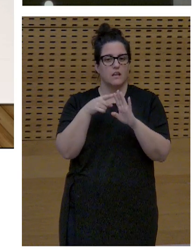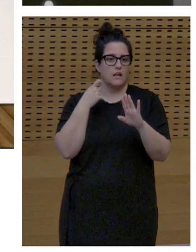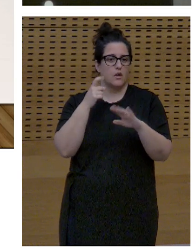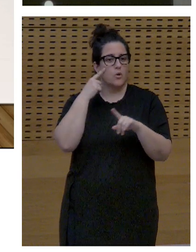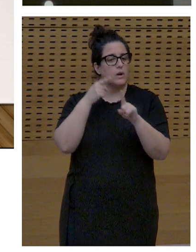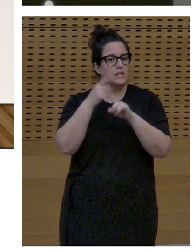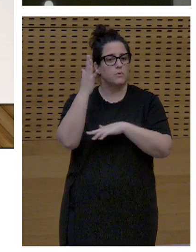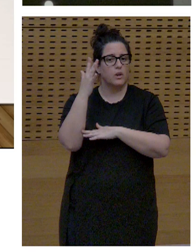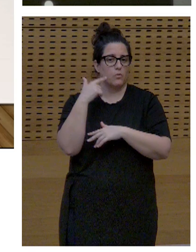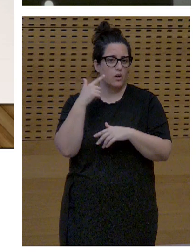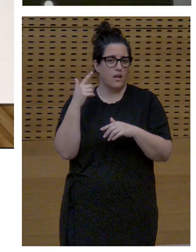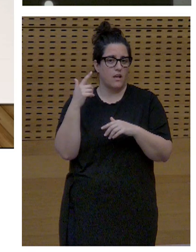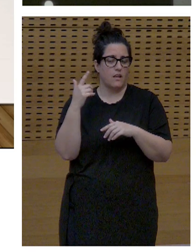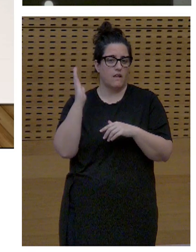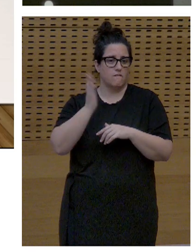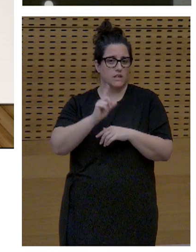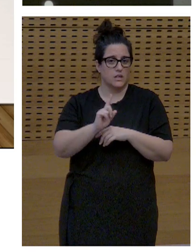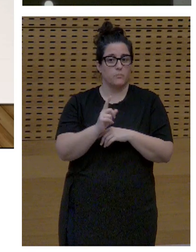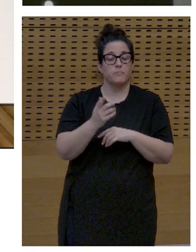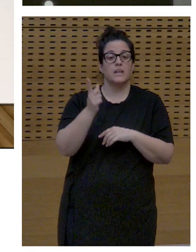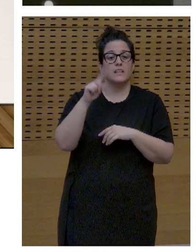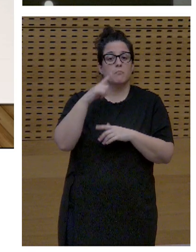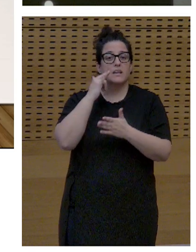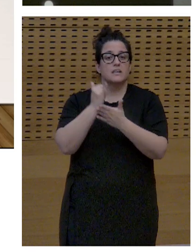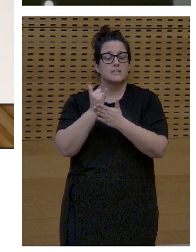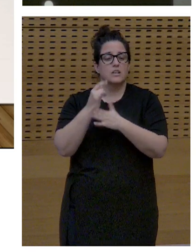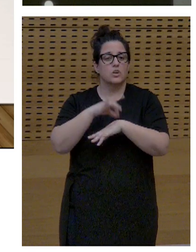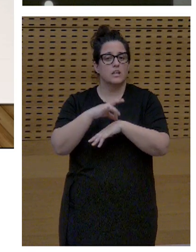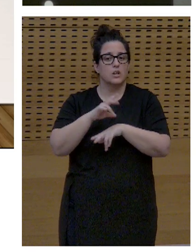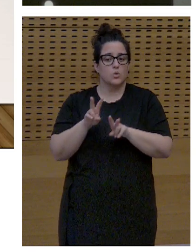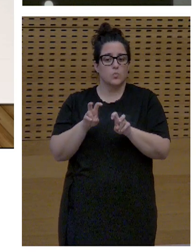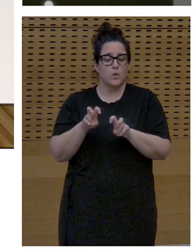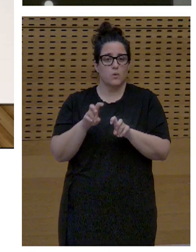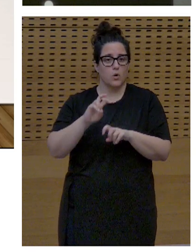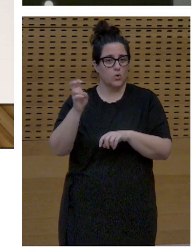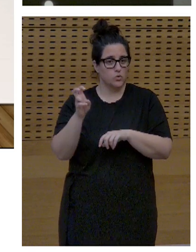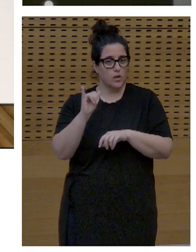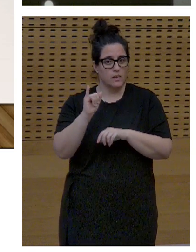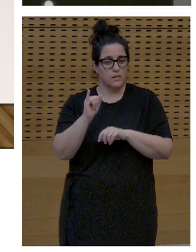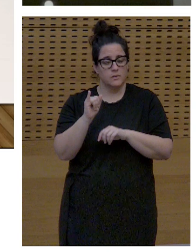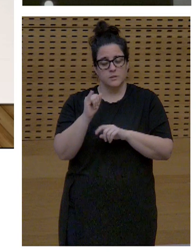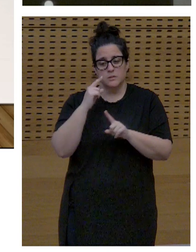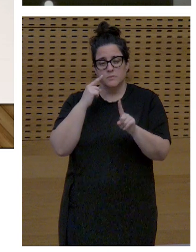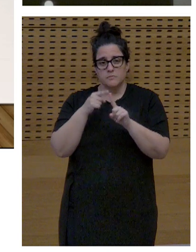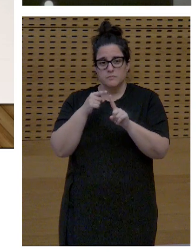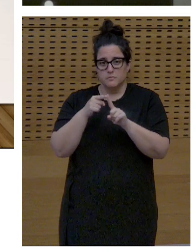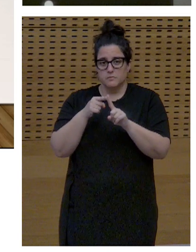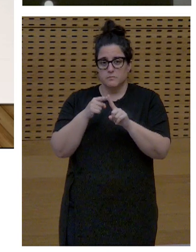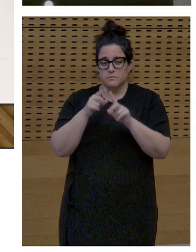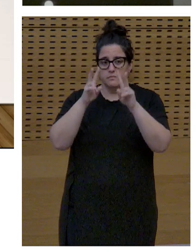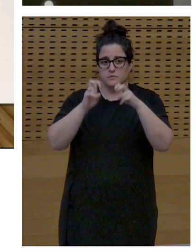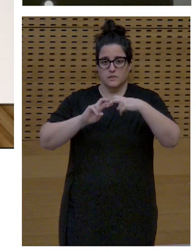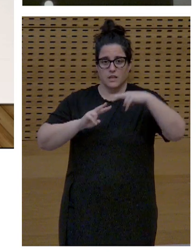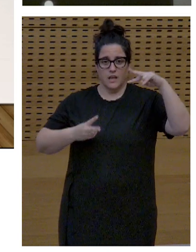además, últimamente hay ensayos clínicos también dirigidos a determinadas formas genéticas. Es